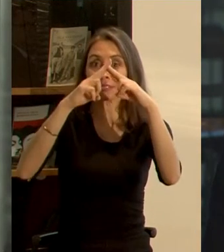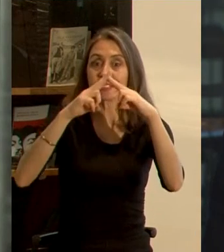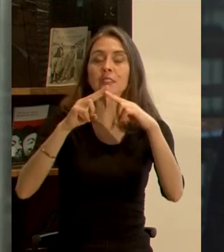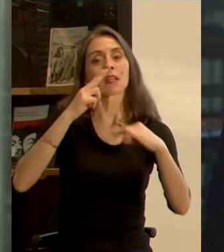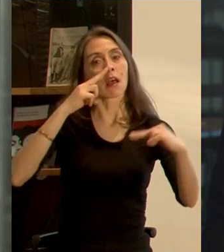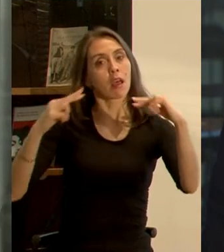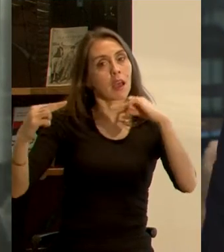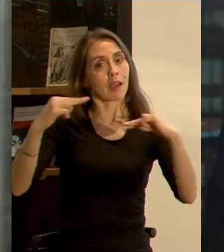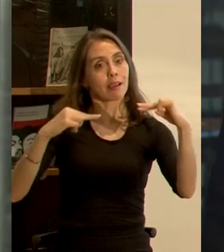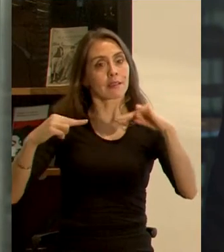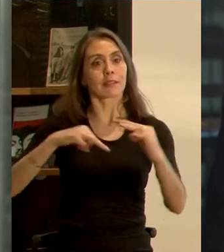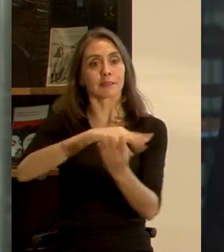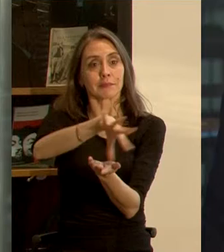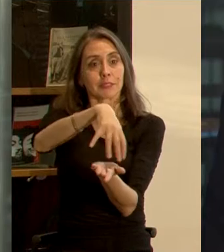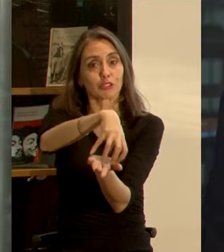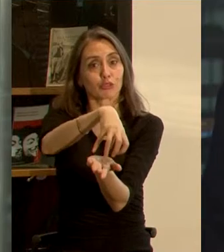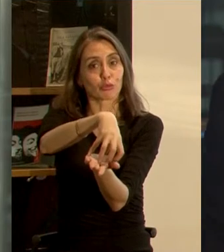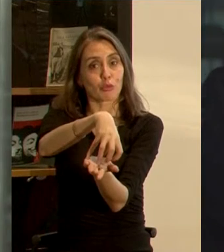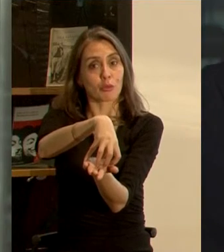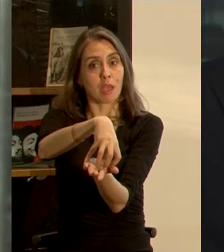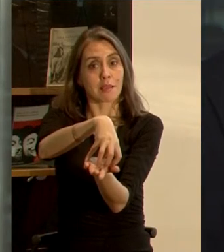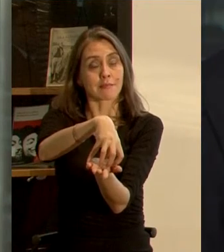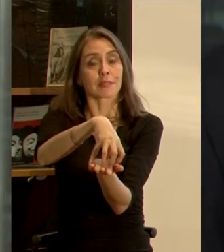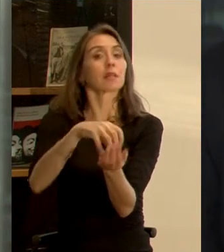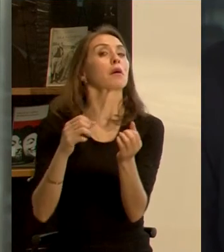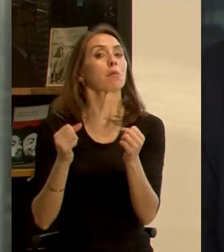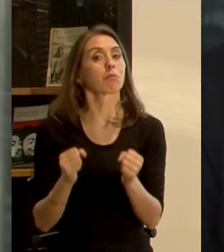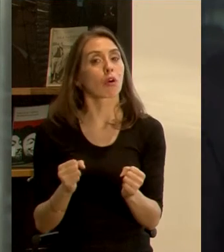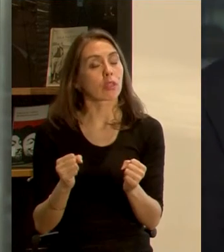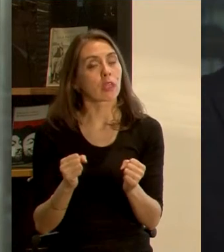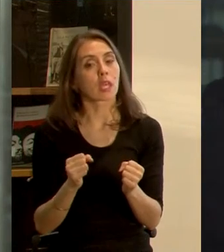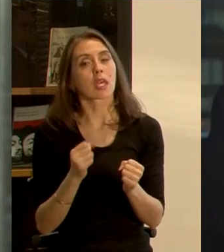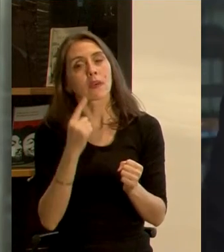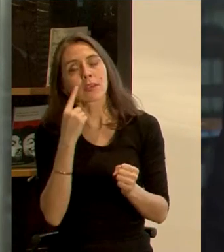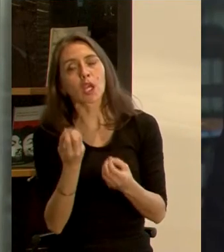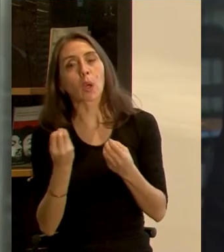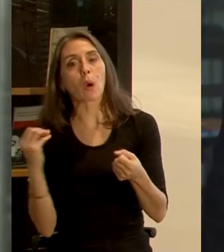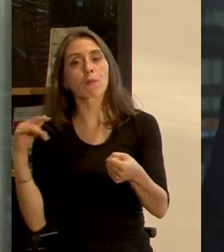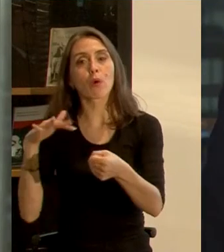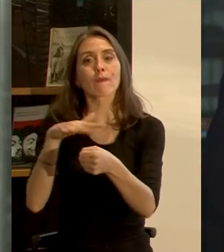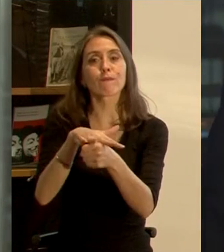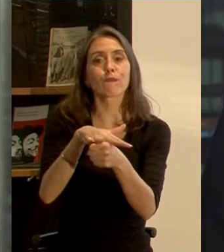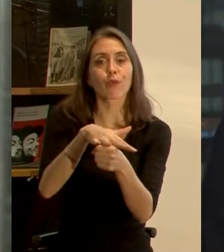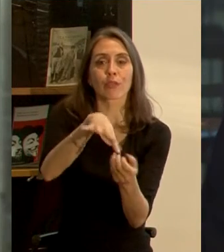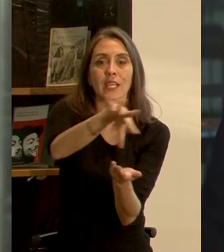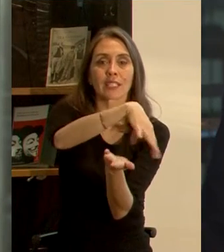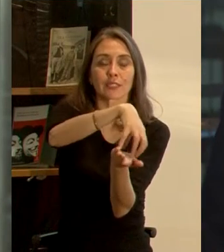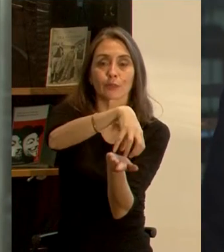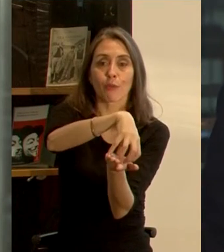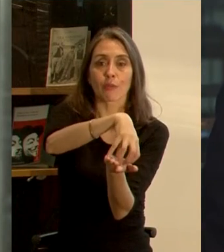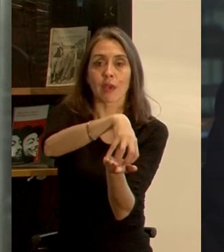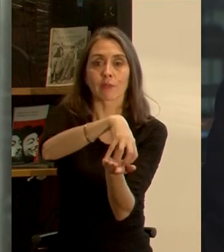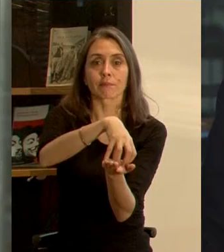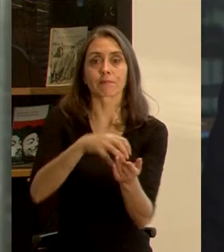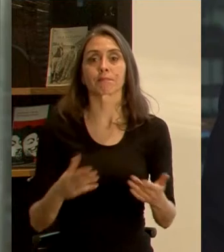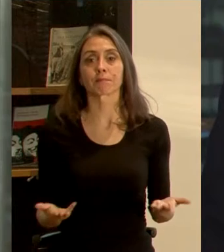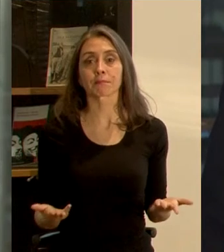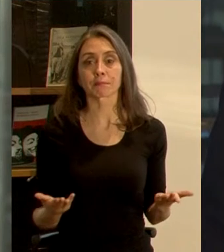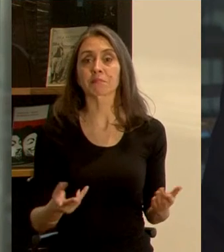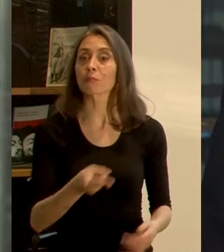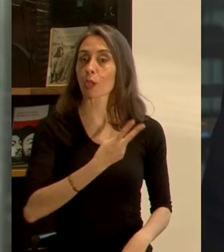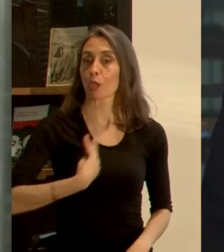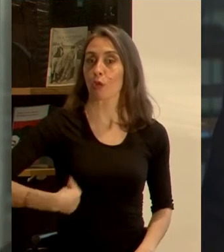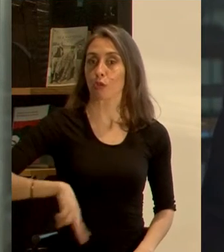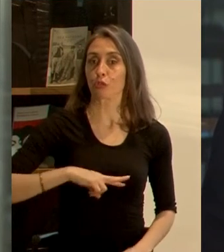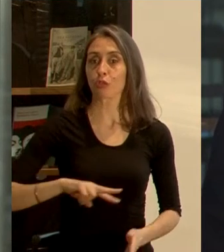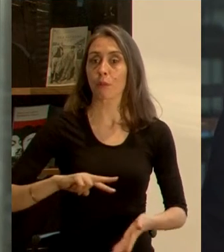contexto y justamente poder ir determinando el impacto que tiene la ciudad en ahora. Nosotros